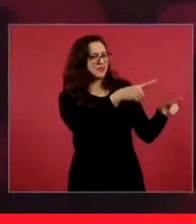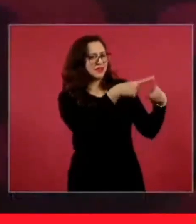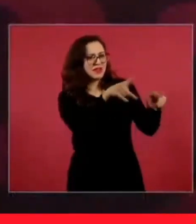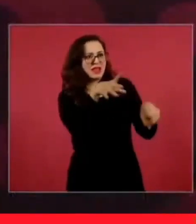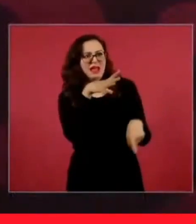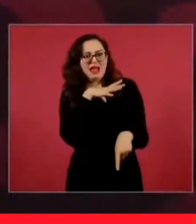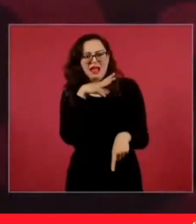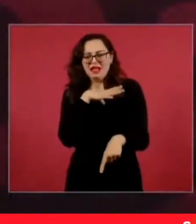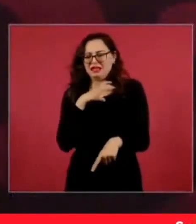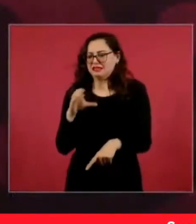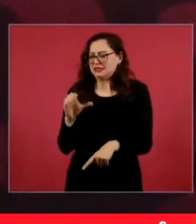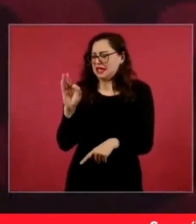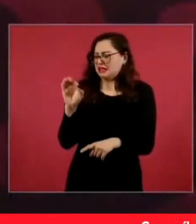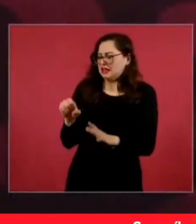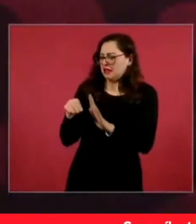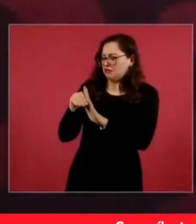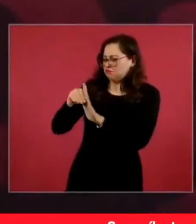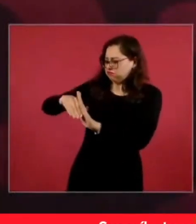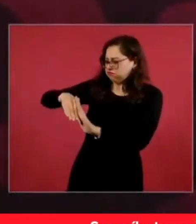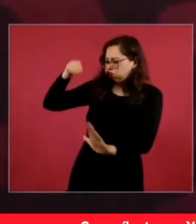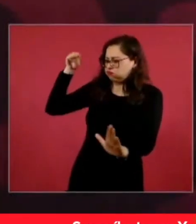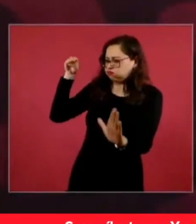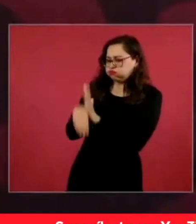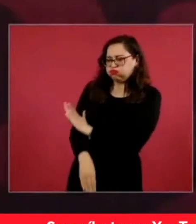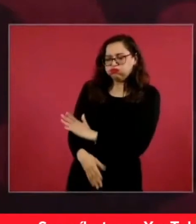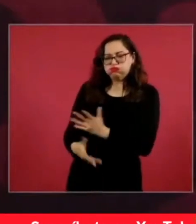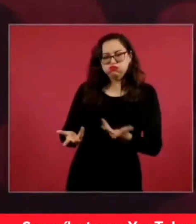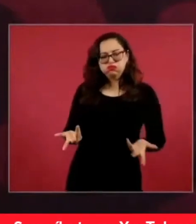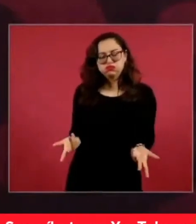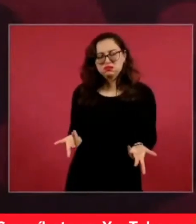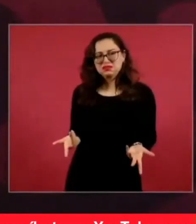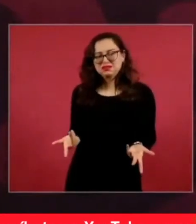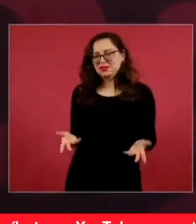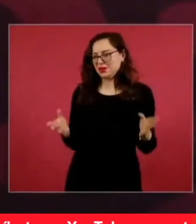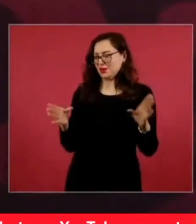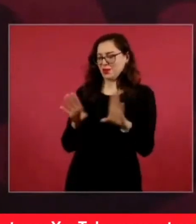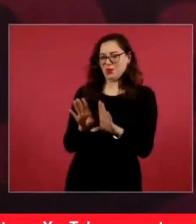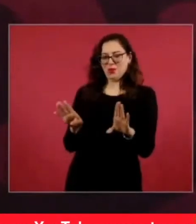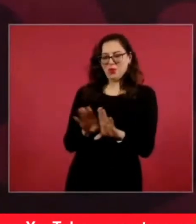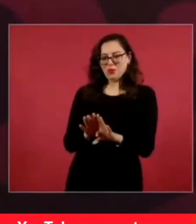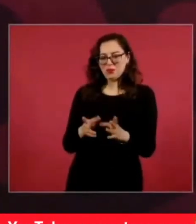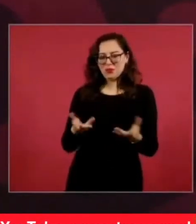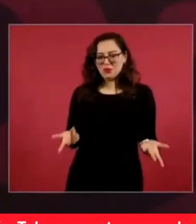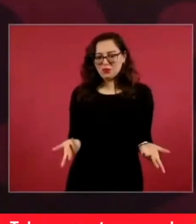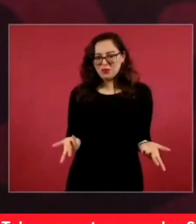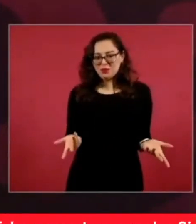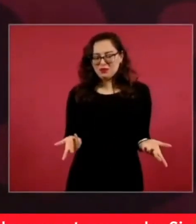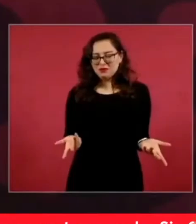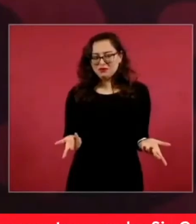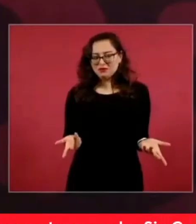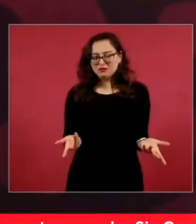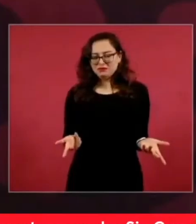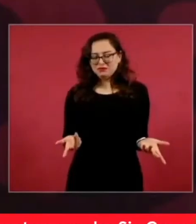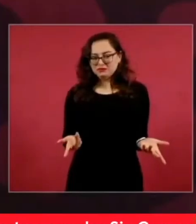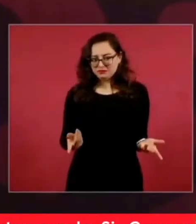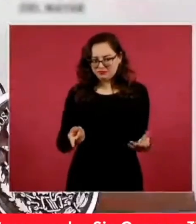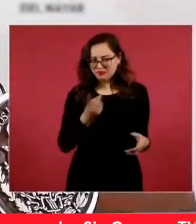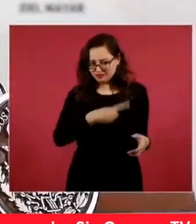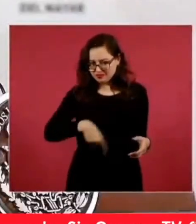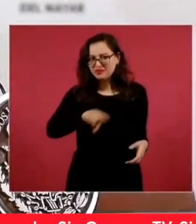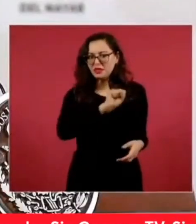si la estaban dejando sin capacidad para producir energía, si ese era el plan perverso.